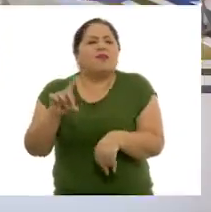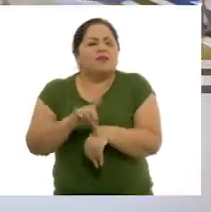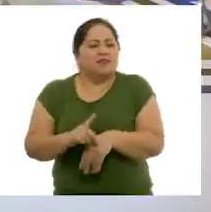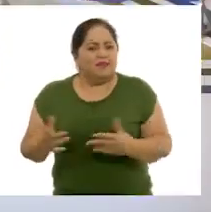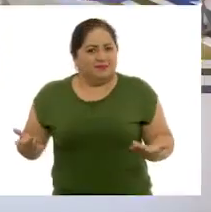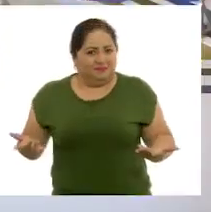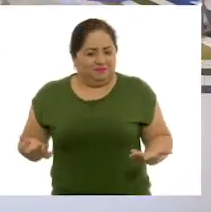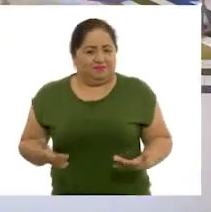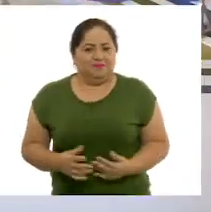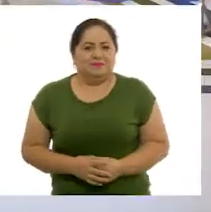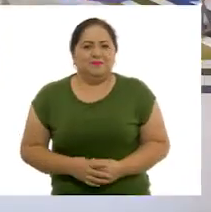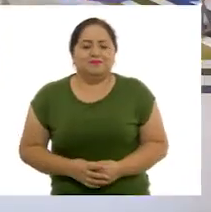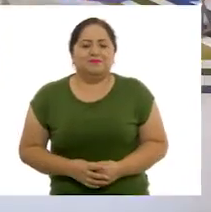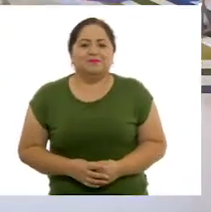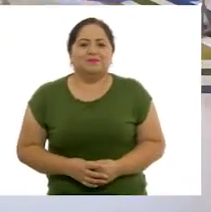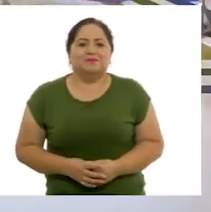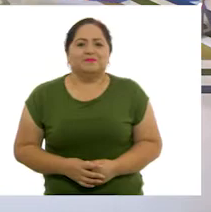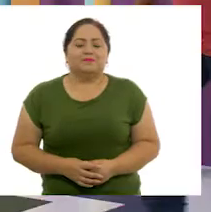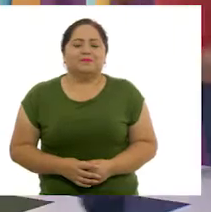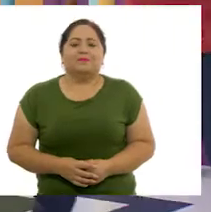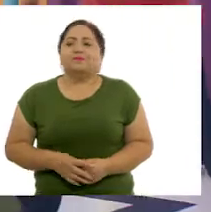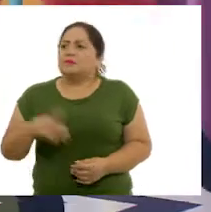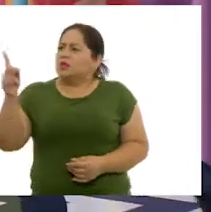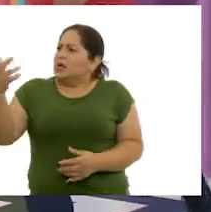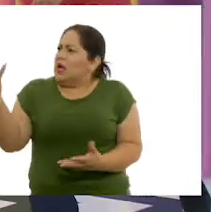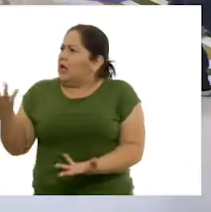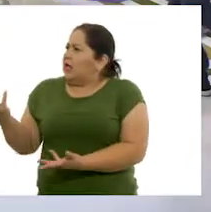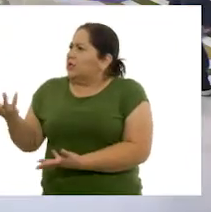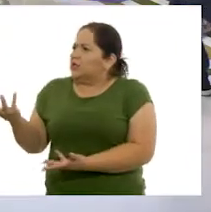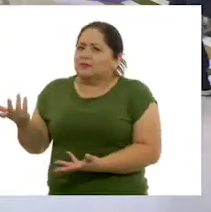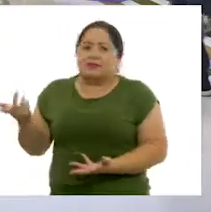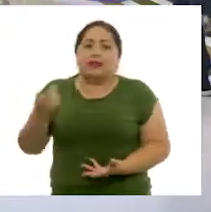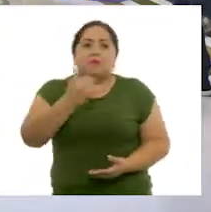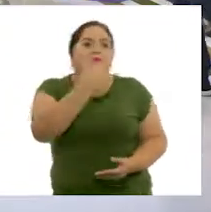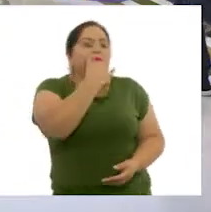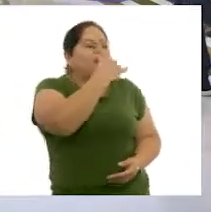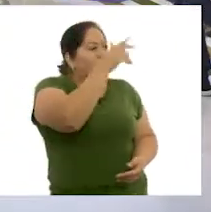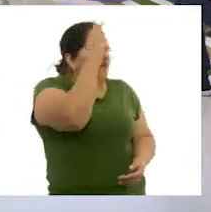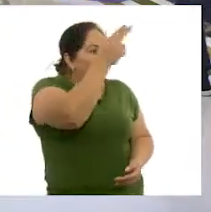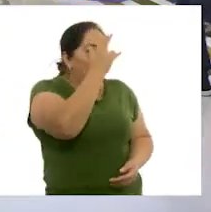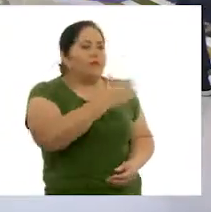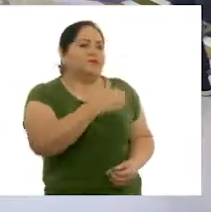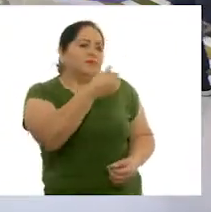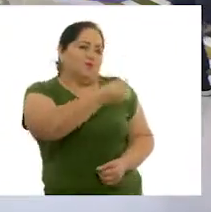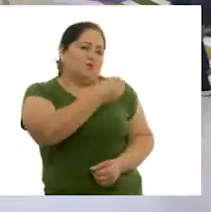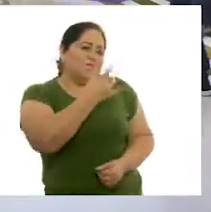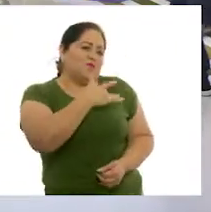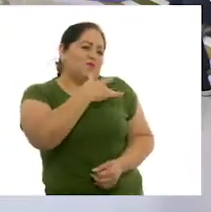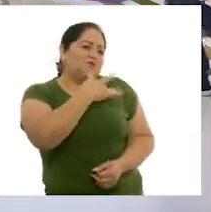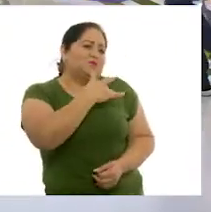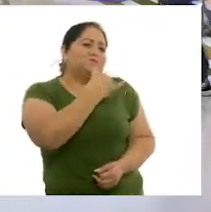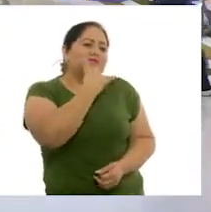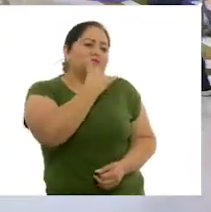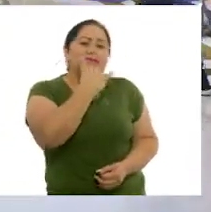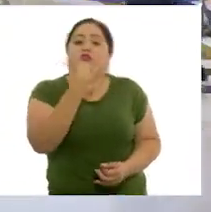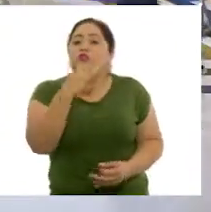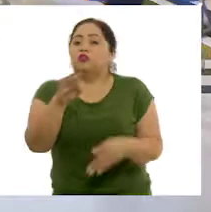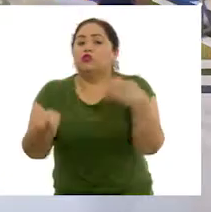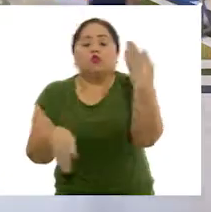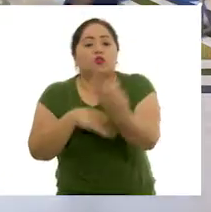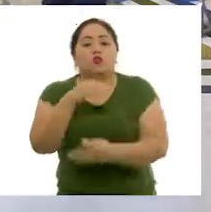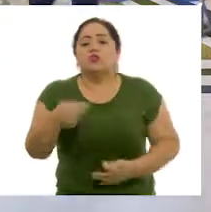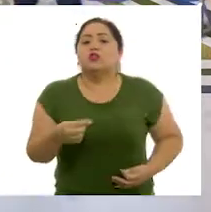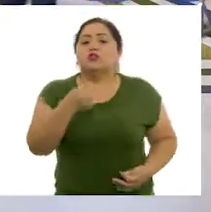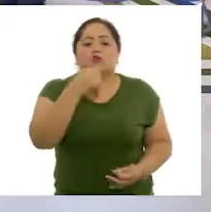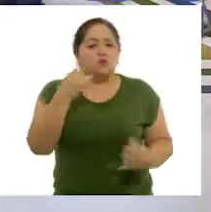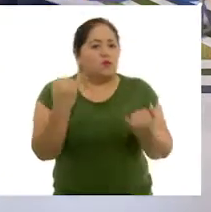maestro. Ay, ¿qué haces? Ay, perdón. Hola, Eric. Un saludo con el corazón. Saludo. Un saludo también a todas las